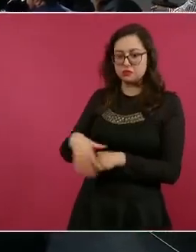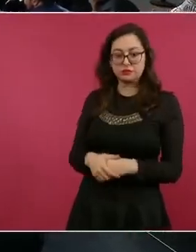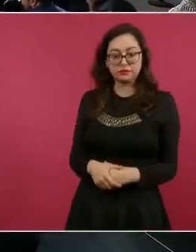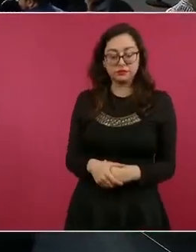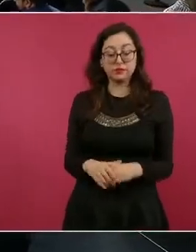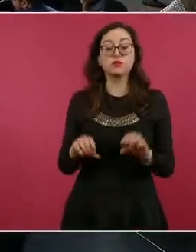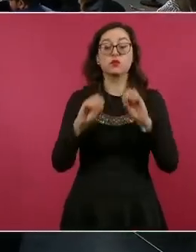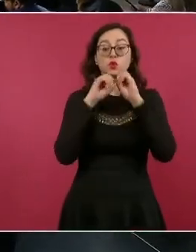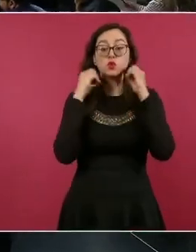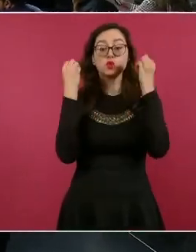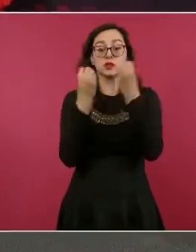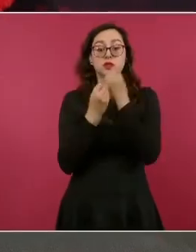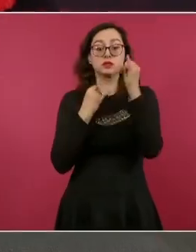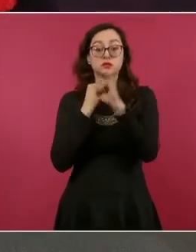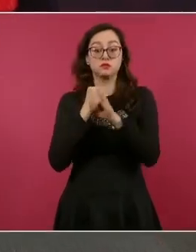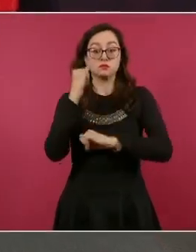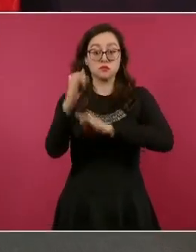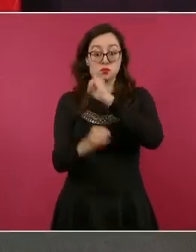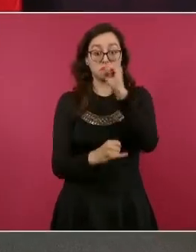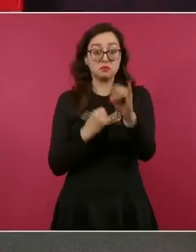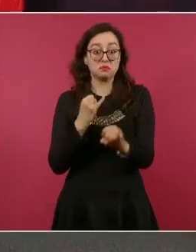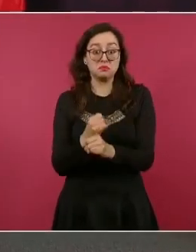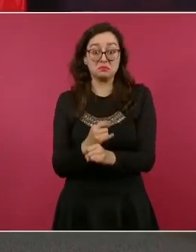organismos internacionales, lo que